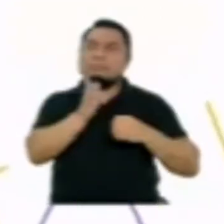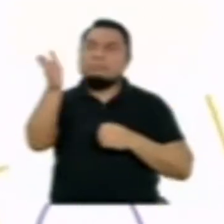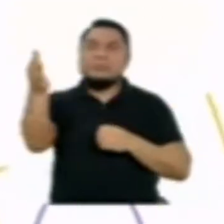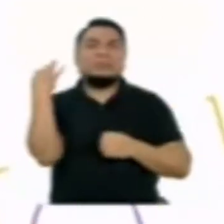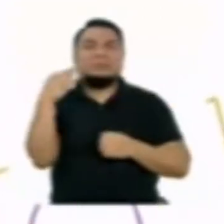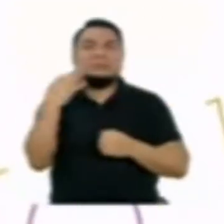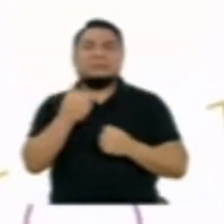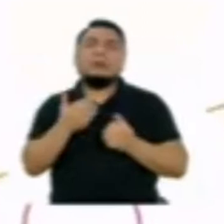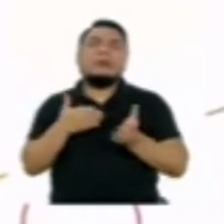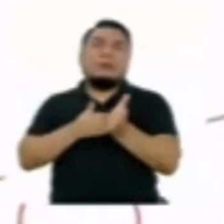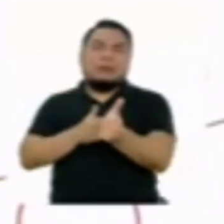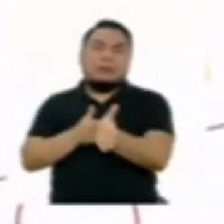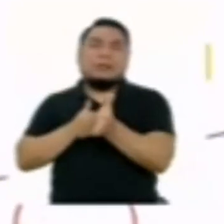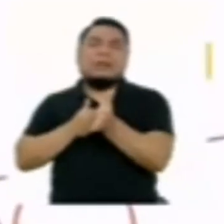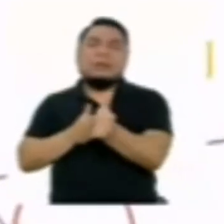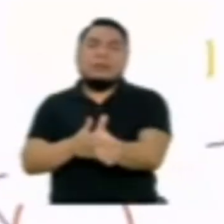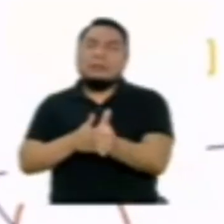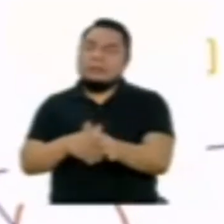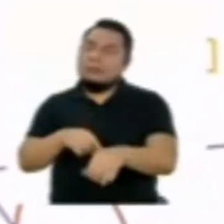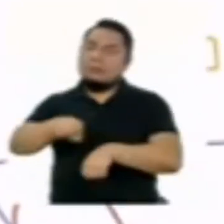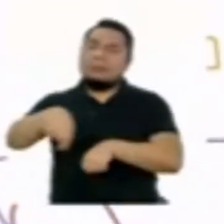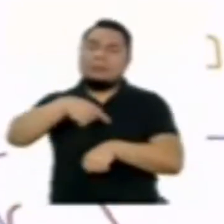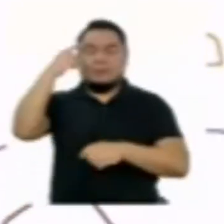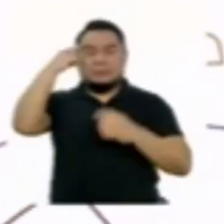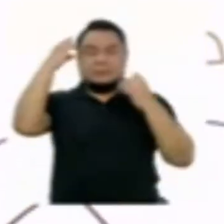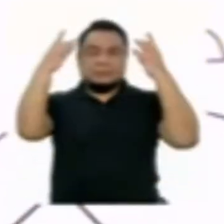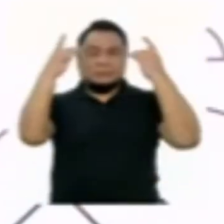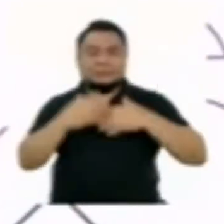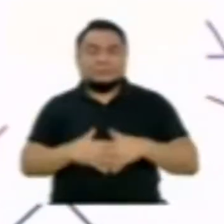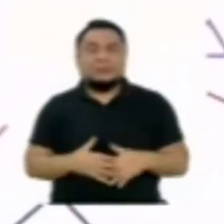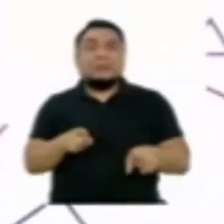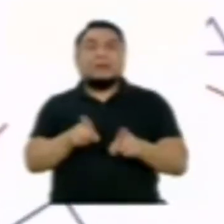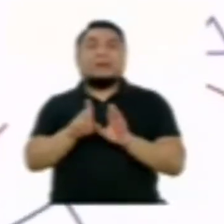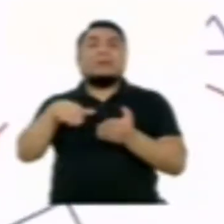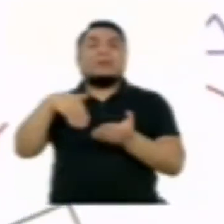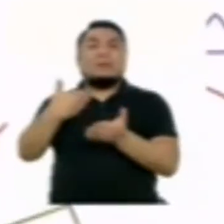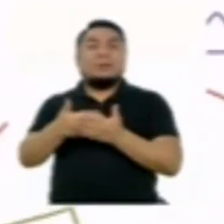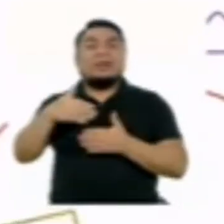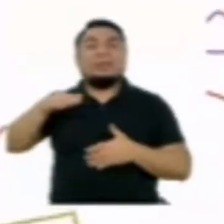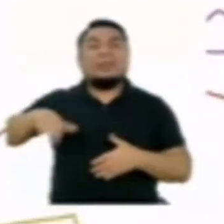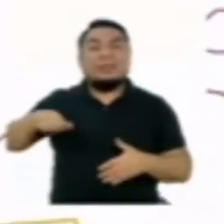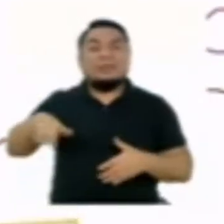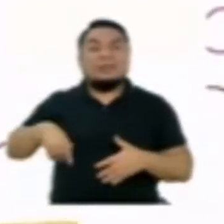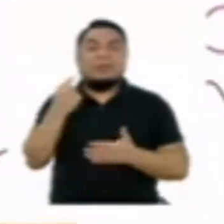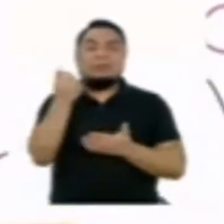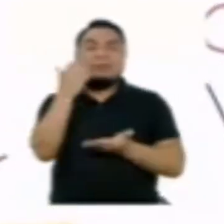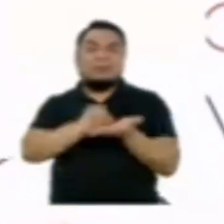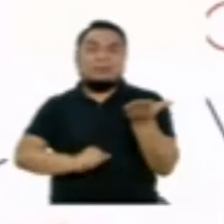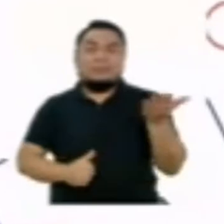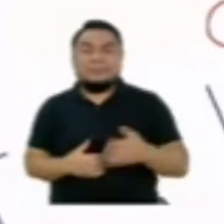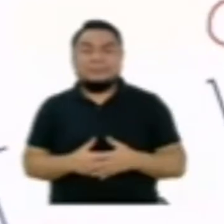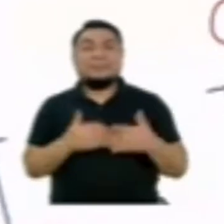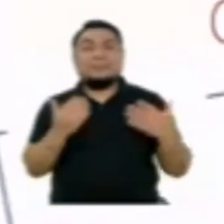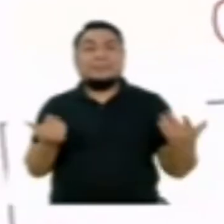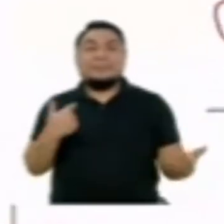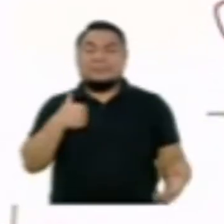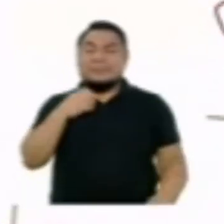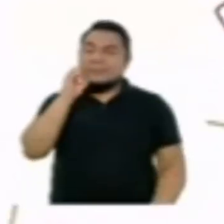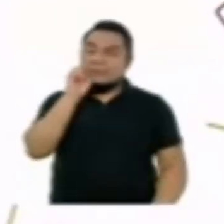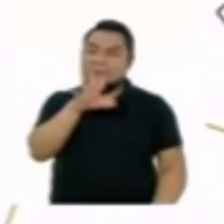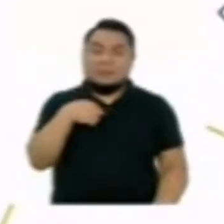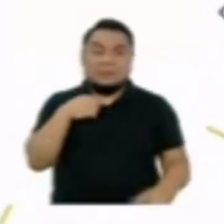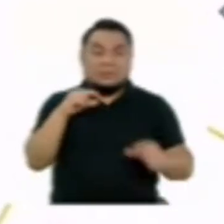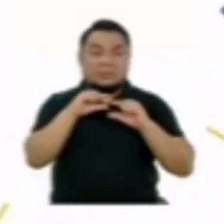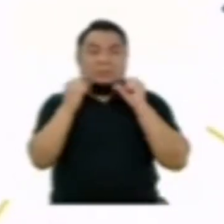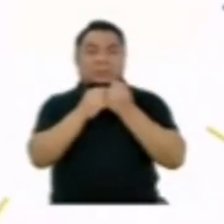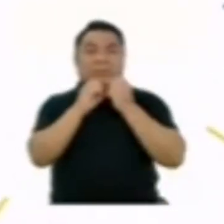coge una congestión vehicular brutal que lo estresa y le genera tardanzas y descuentos. Comenté esta situación en